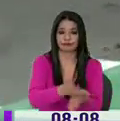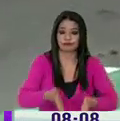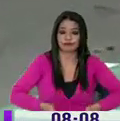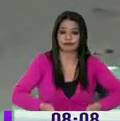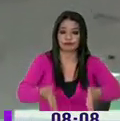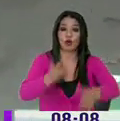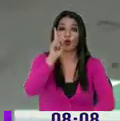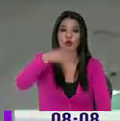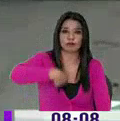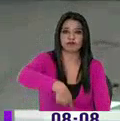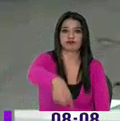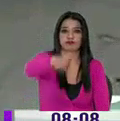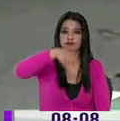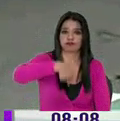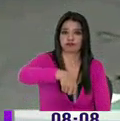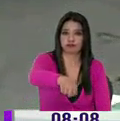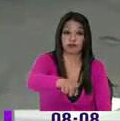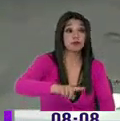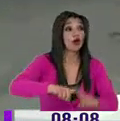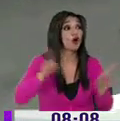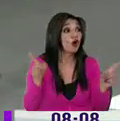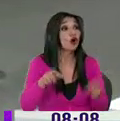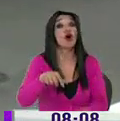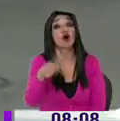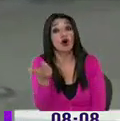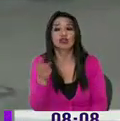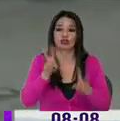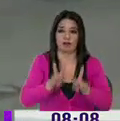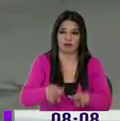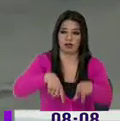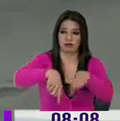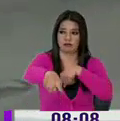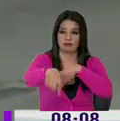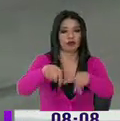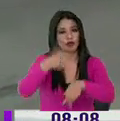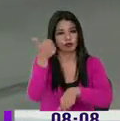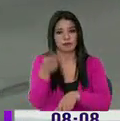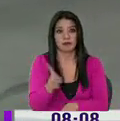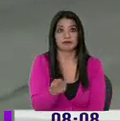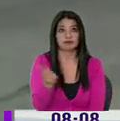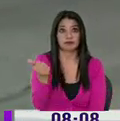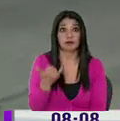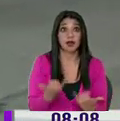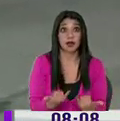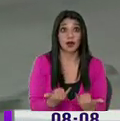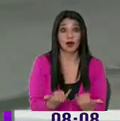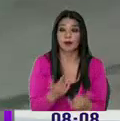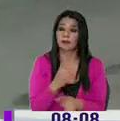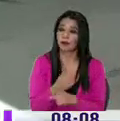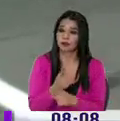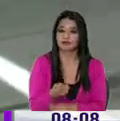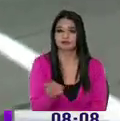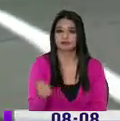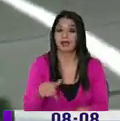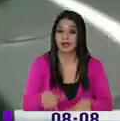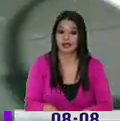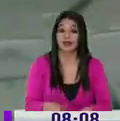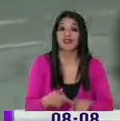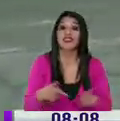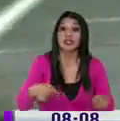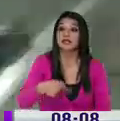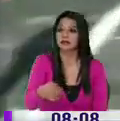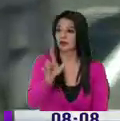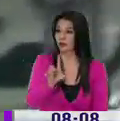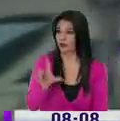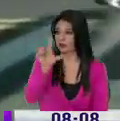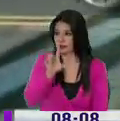contraflujo, sino que se están analizando también otros contraflujos que hay en la ciudad. Así que nosotros vamos a eliminar este contraflujo desde el día